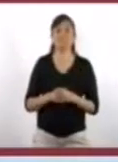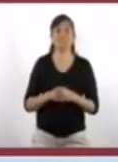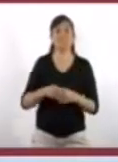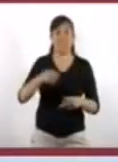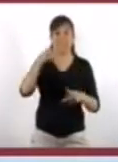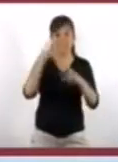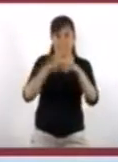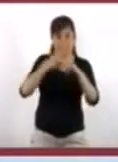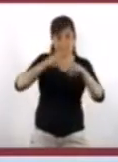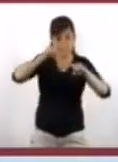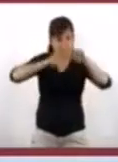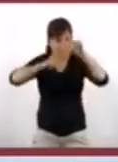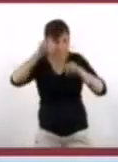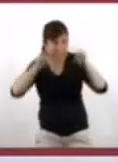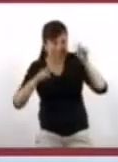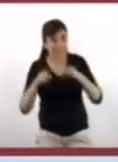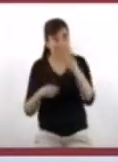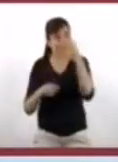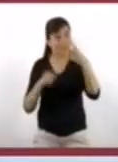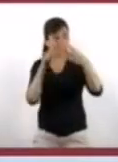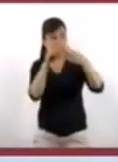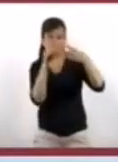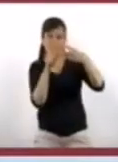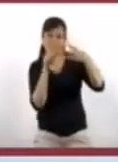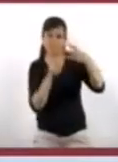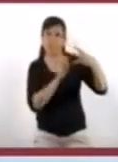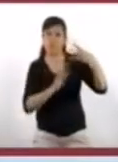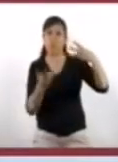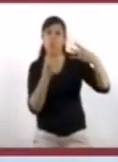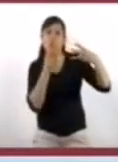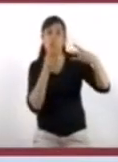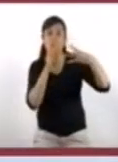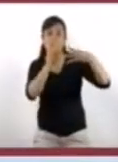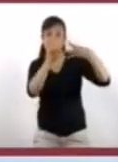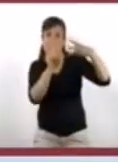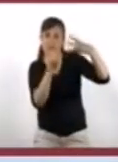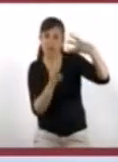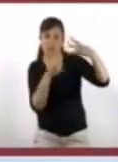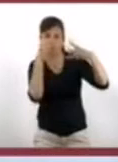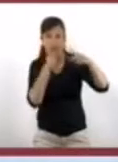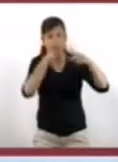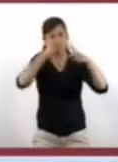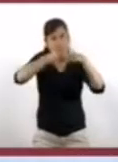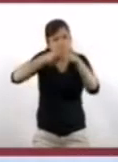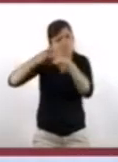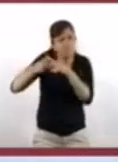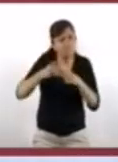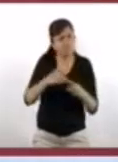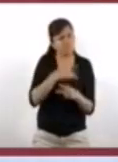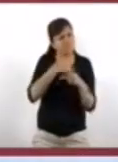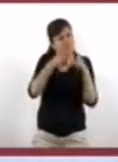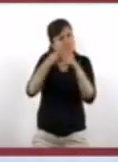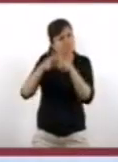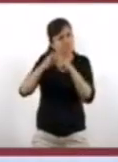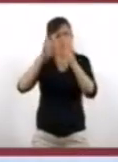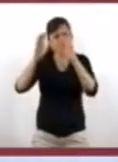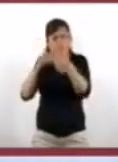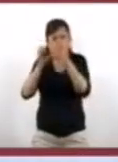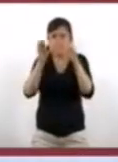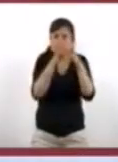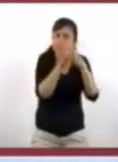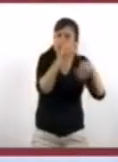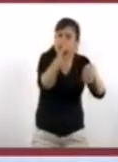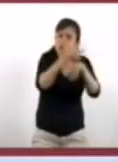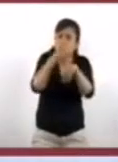En estadística, son 3 las medidas que podemos utilizar para analizar cuantitativamente un conjunto de